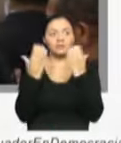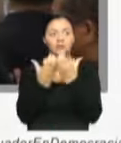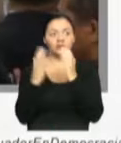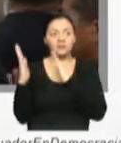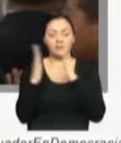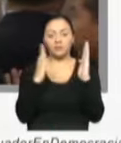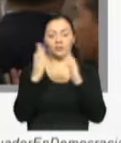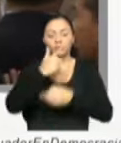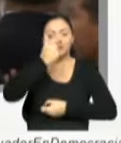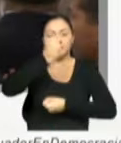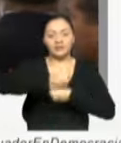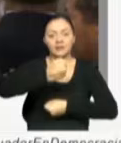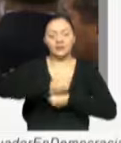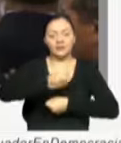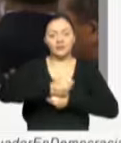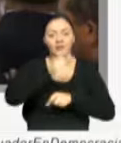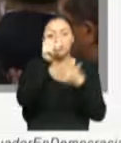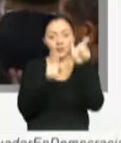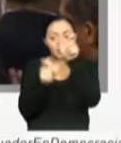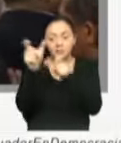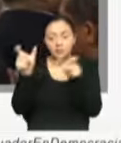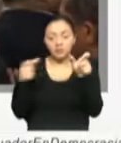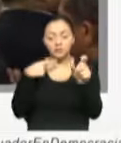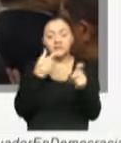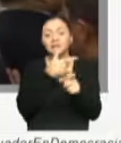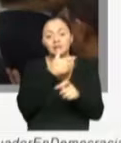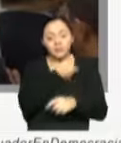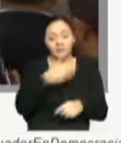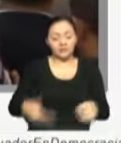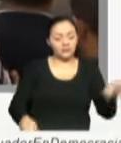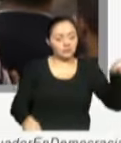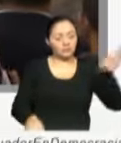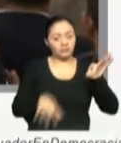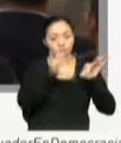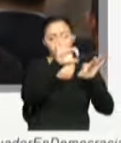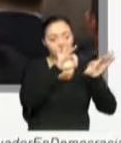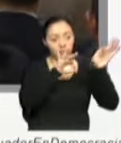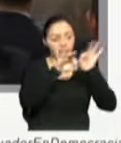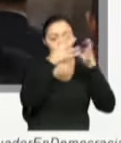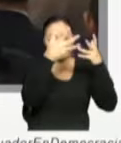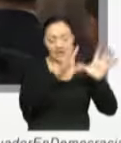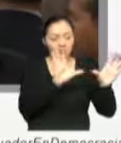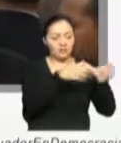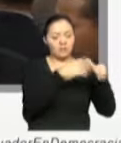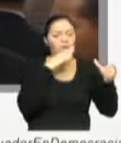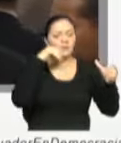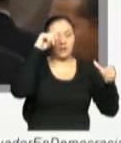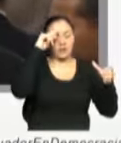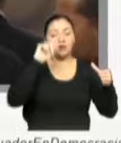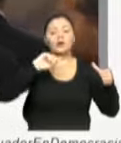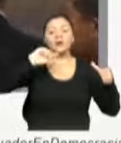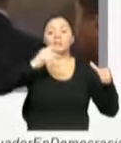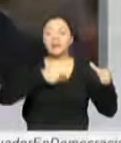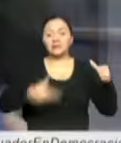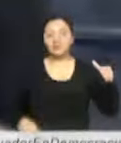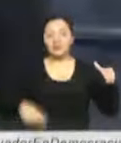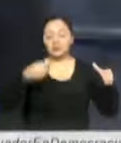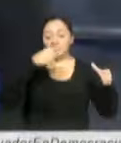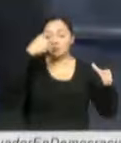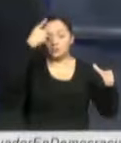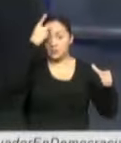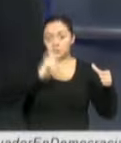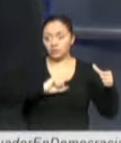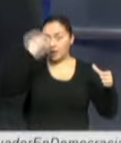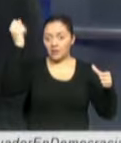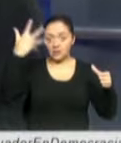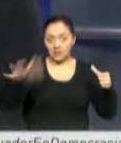trabaje con las personas que designe el presidente que resulte electo y para que por supuesto no suceda lo que ha